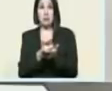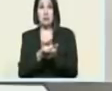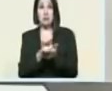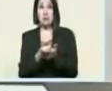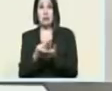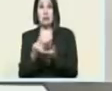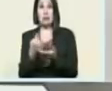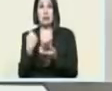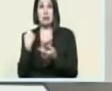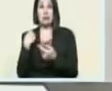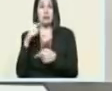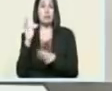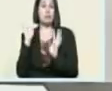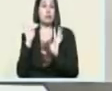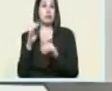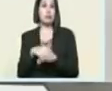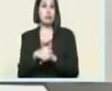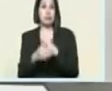Y tenía que hacer, bueno,